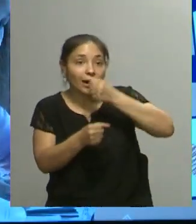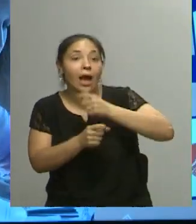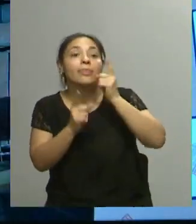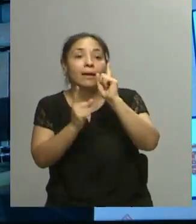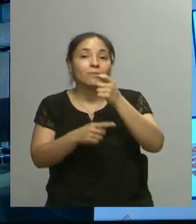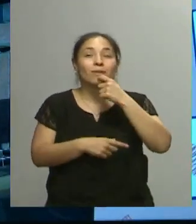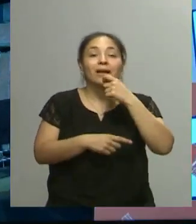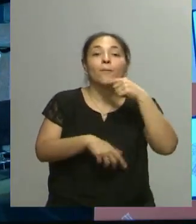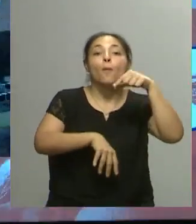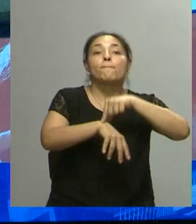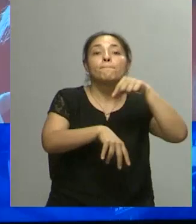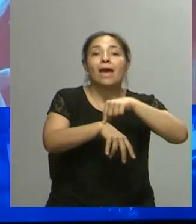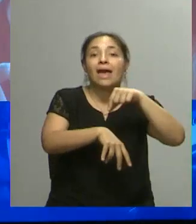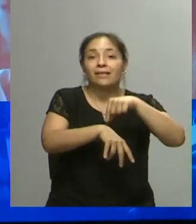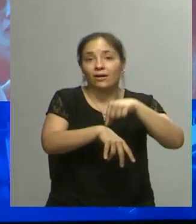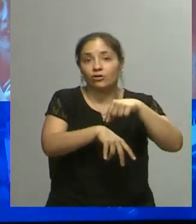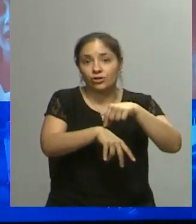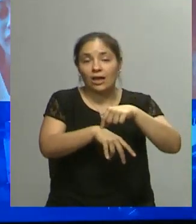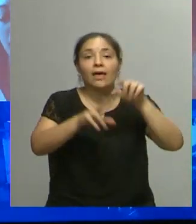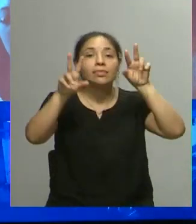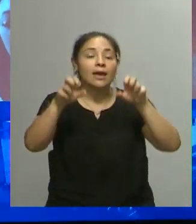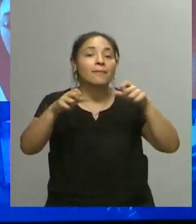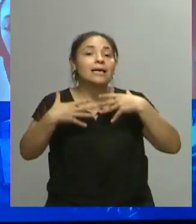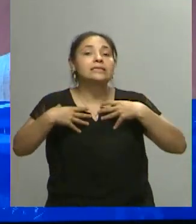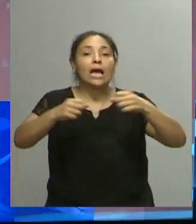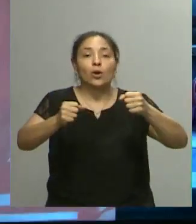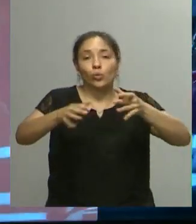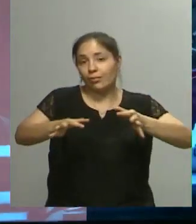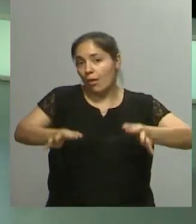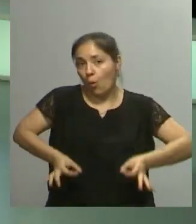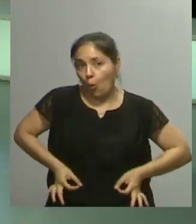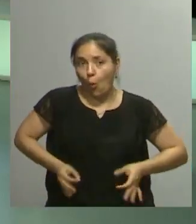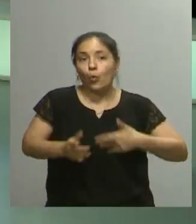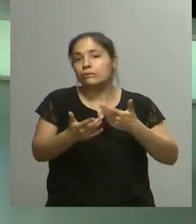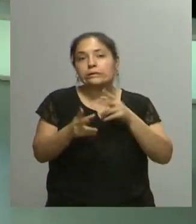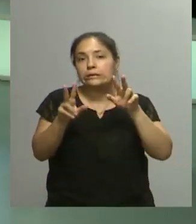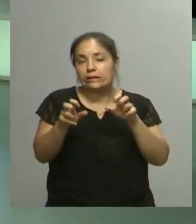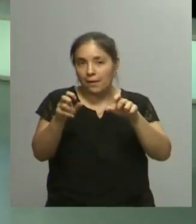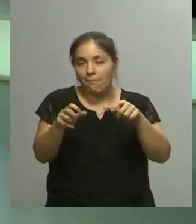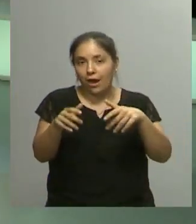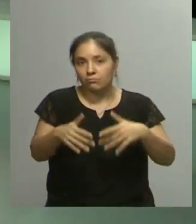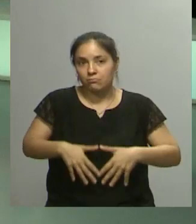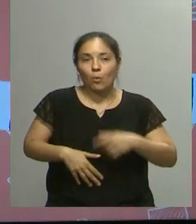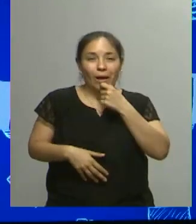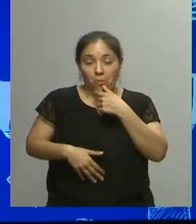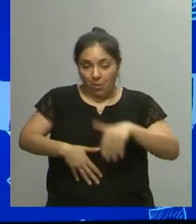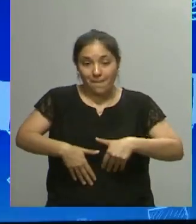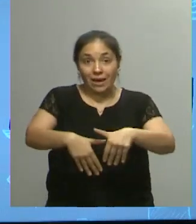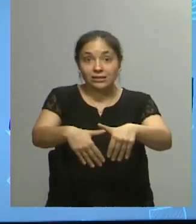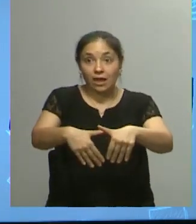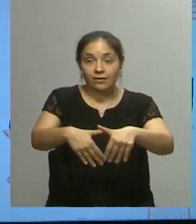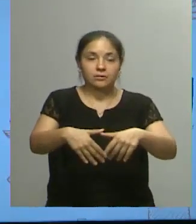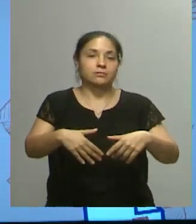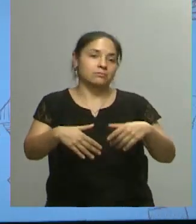atención médica relacionada con derechos, con salud reproductiva o con salud sexual. Es decir, si yo me quedo embarazada, cuenta una mujer,